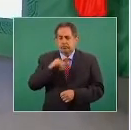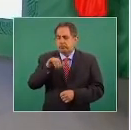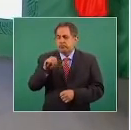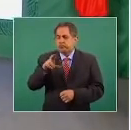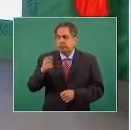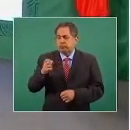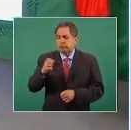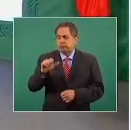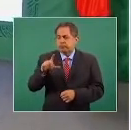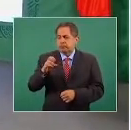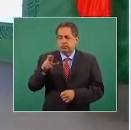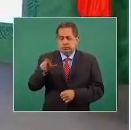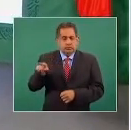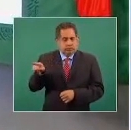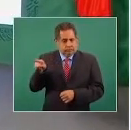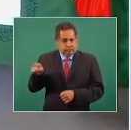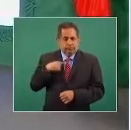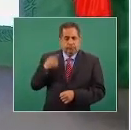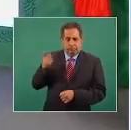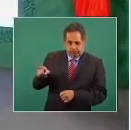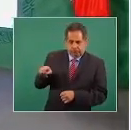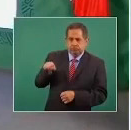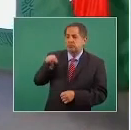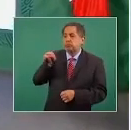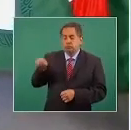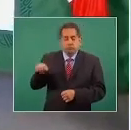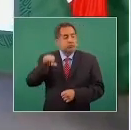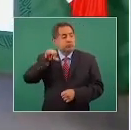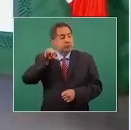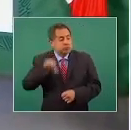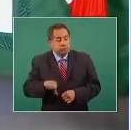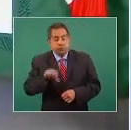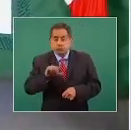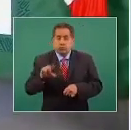para que hoy mismo se emita